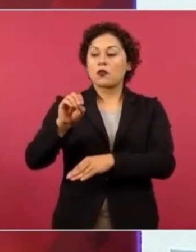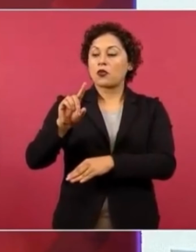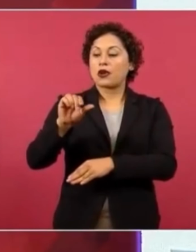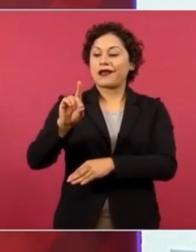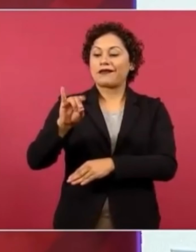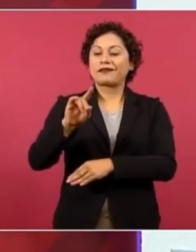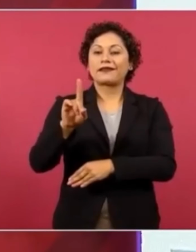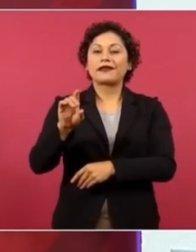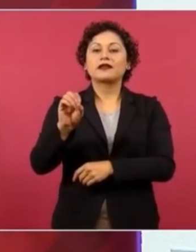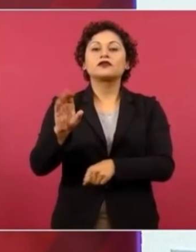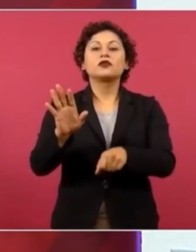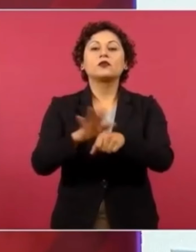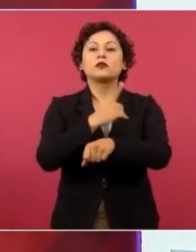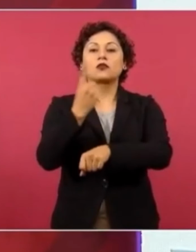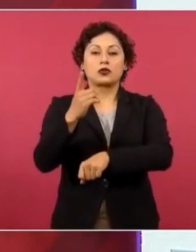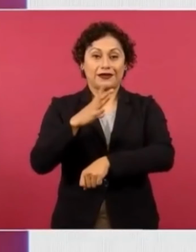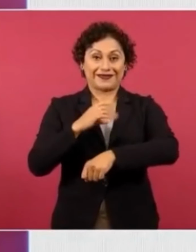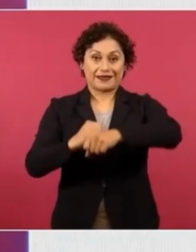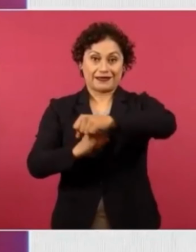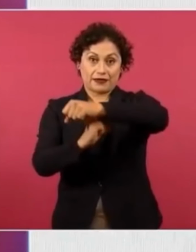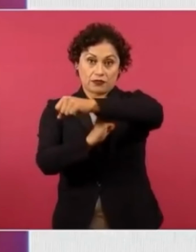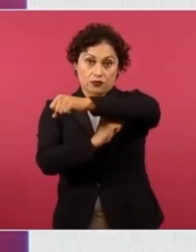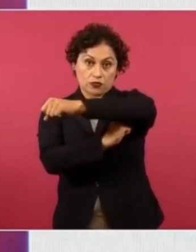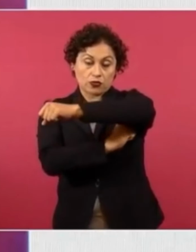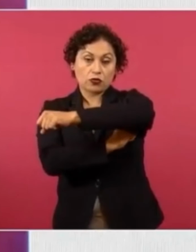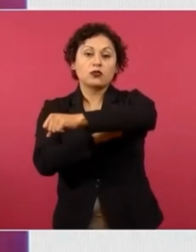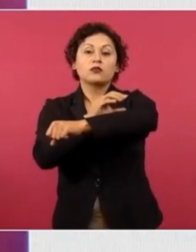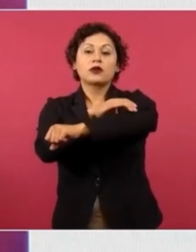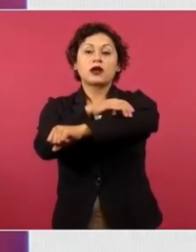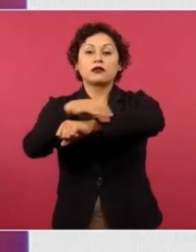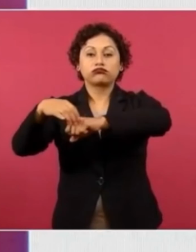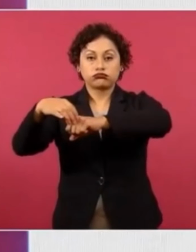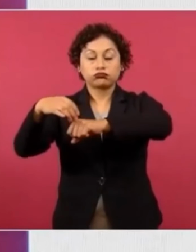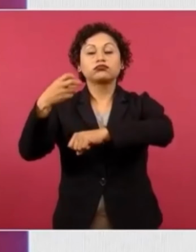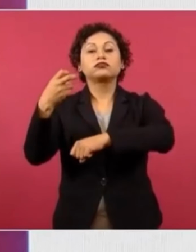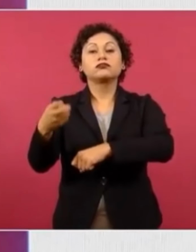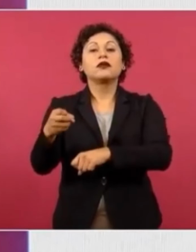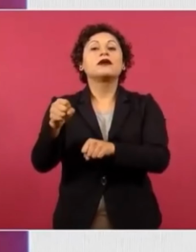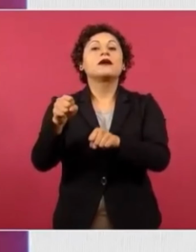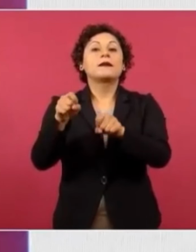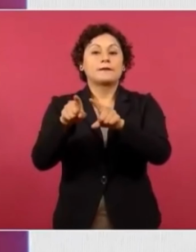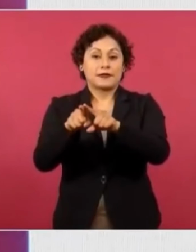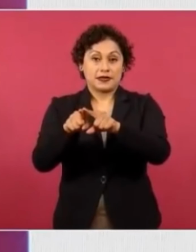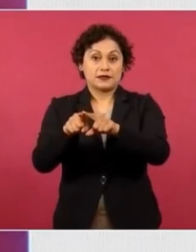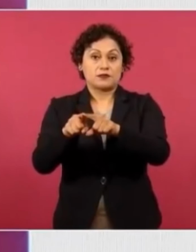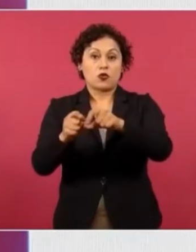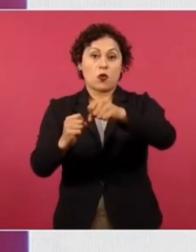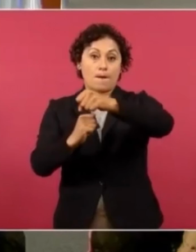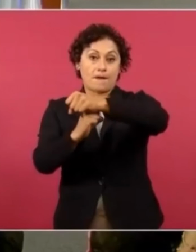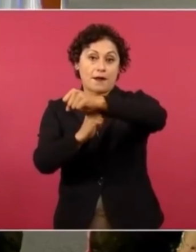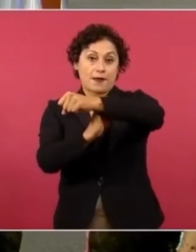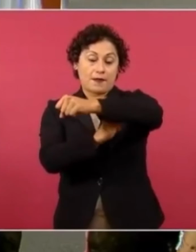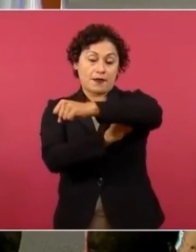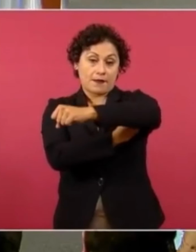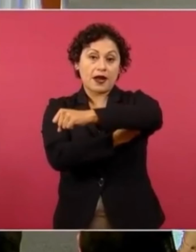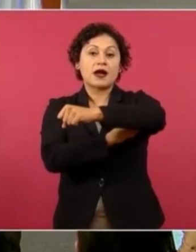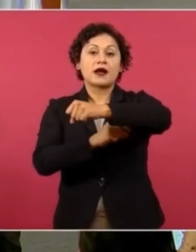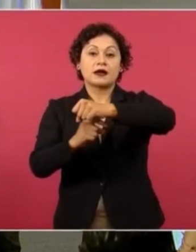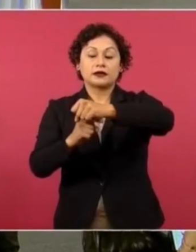columna y se fabrica al mismo tiempo de un lado de la columna y del otro con